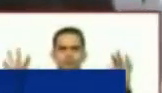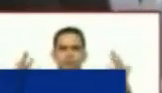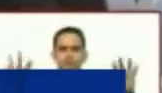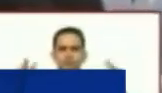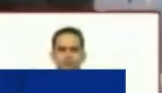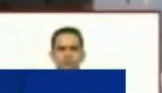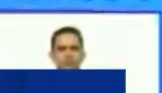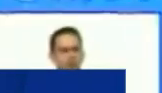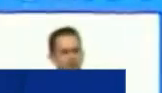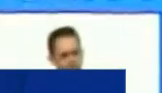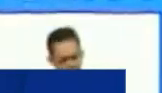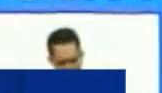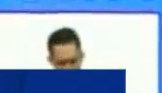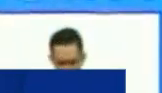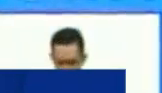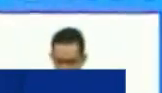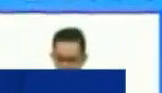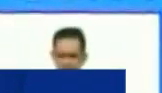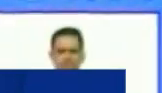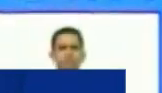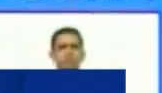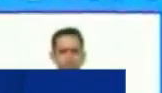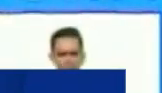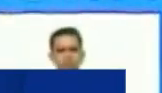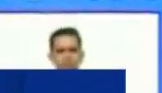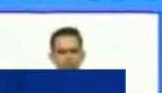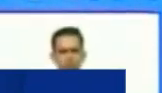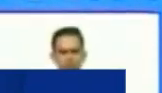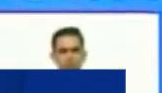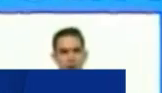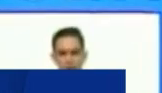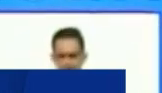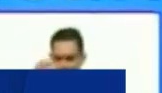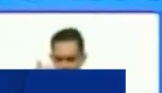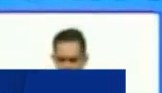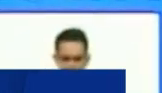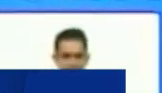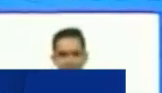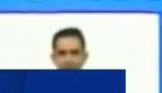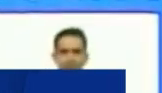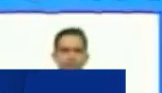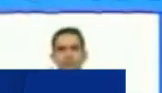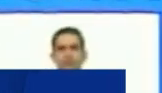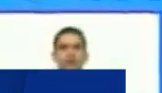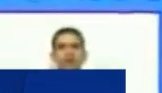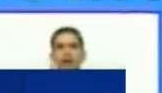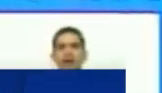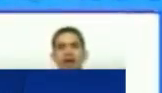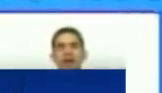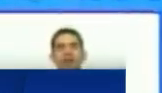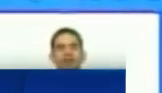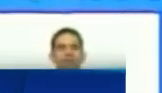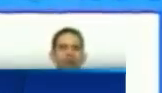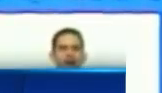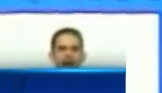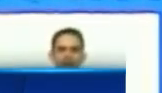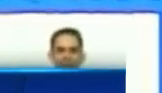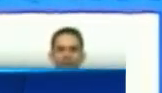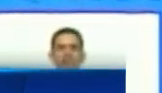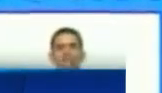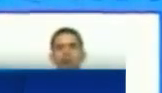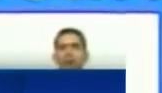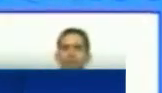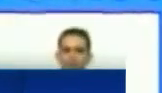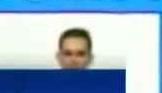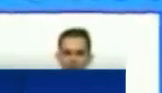Con gran esfuerzo, estamos en el proceso de recuperación de las empresas del Estado